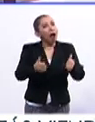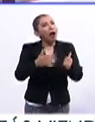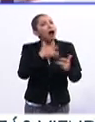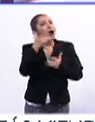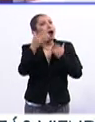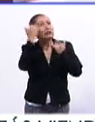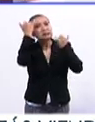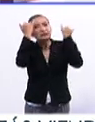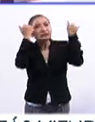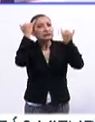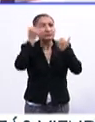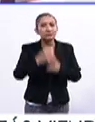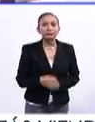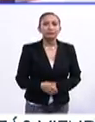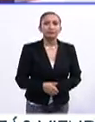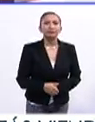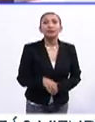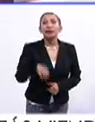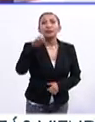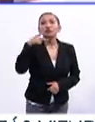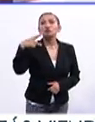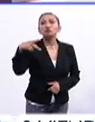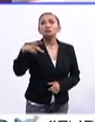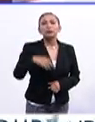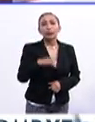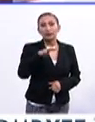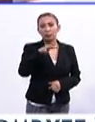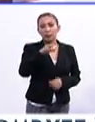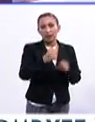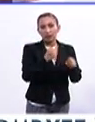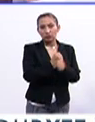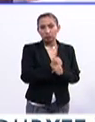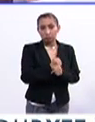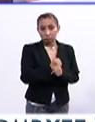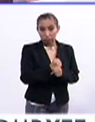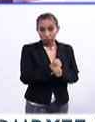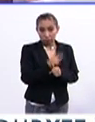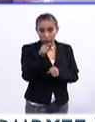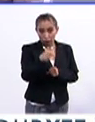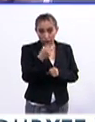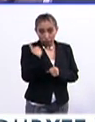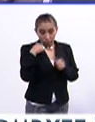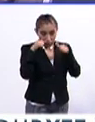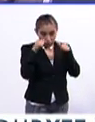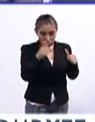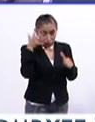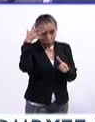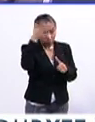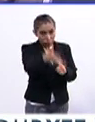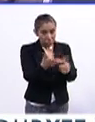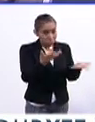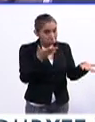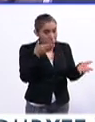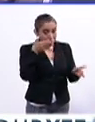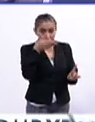muchas más cosas y te piensa llegar